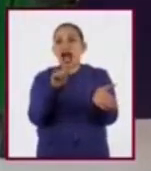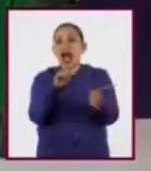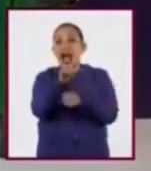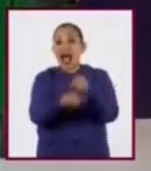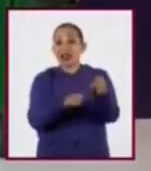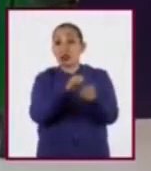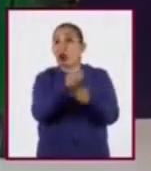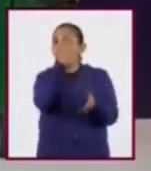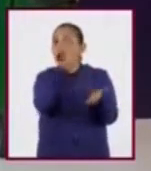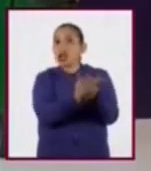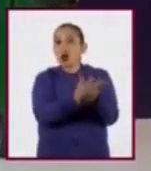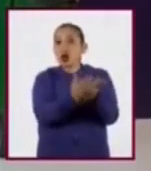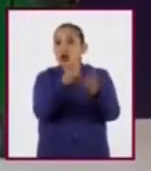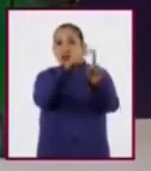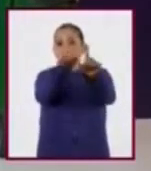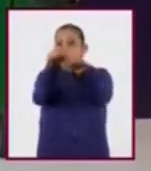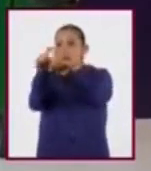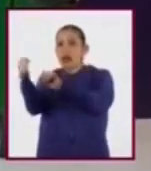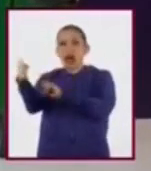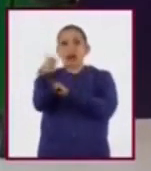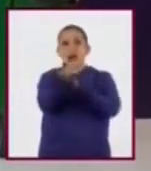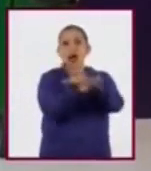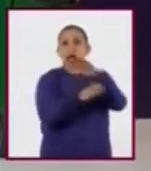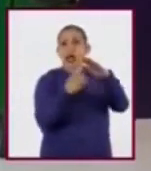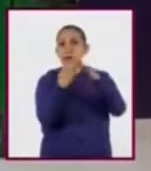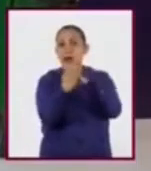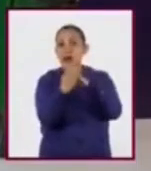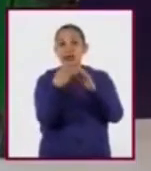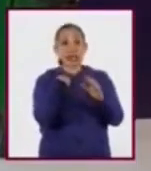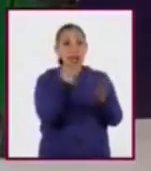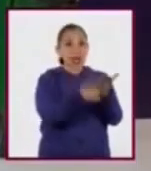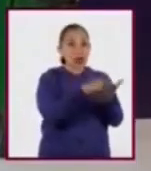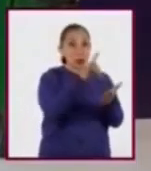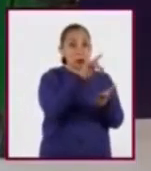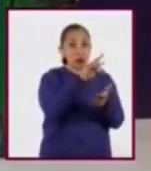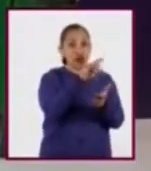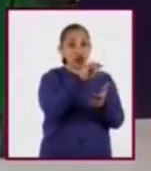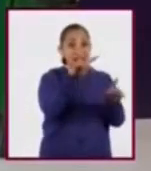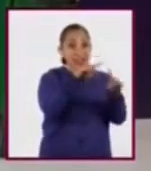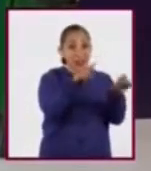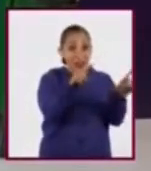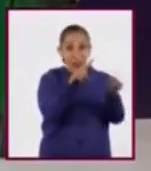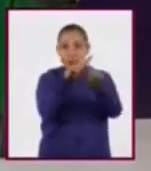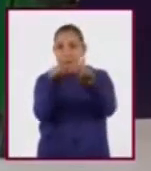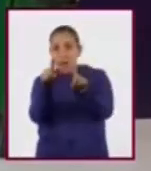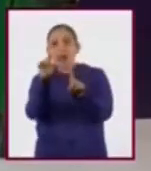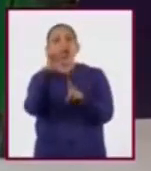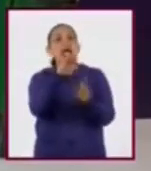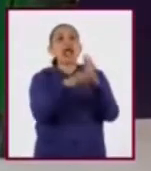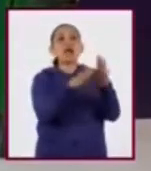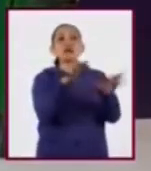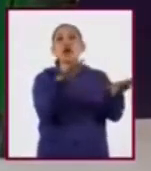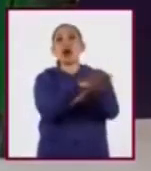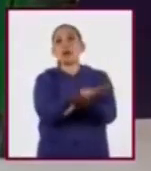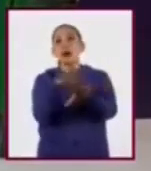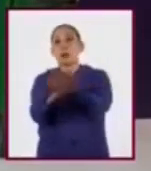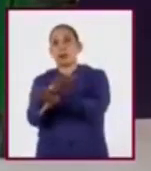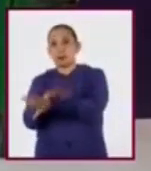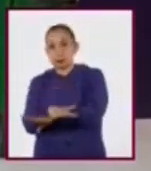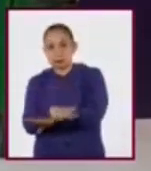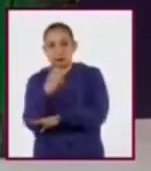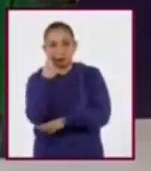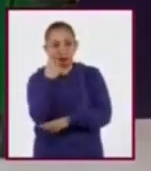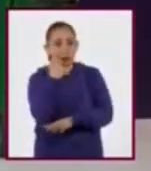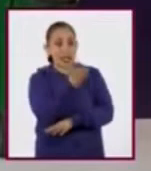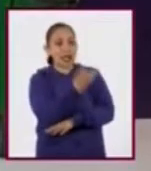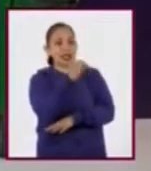Es única e irrepetible. Si cambia el número de protones, cambia el elemento del que hablamos. Por ejemplo,